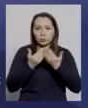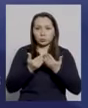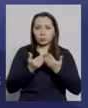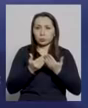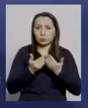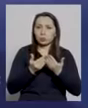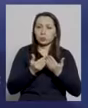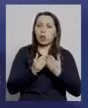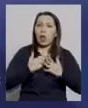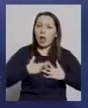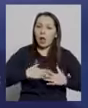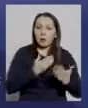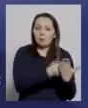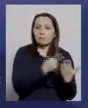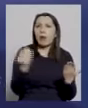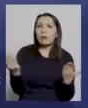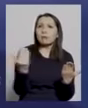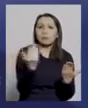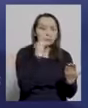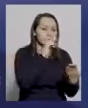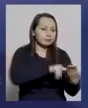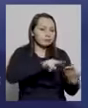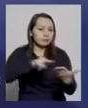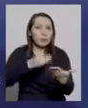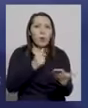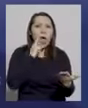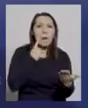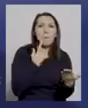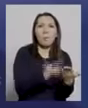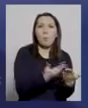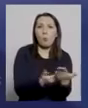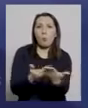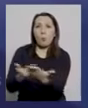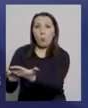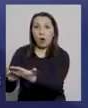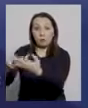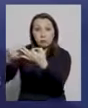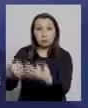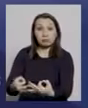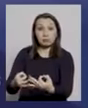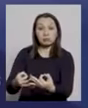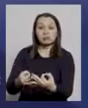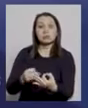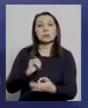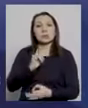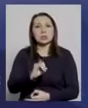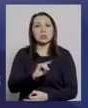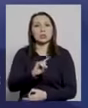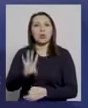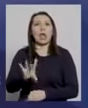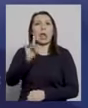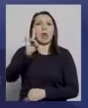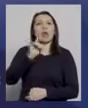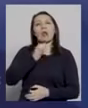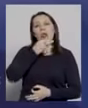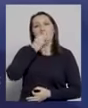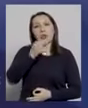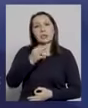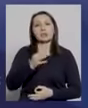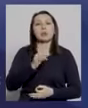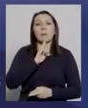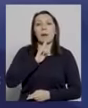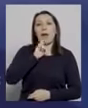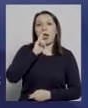forma calmada, con evidencia, basada en la evidencia, y ellos serán los encargados de